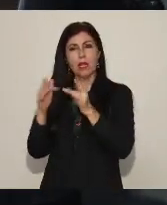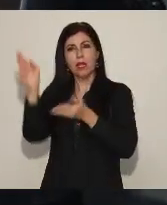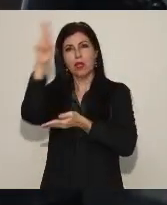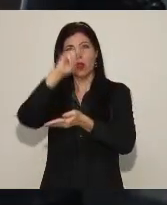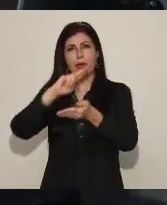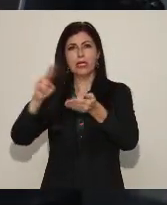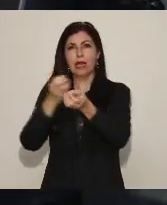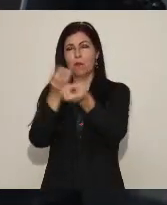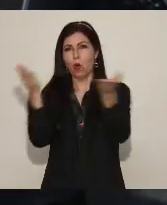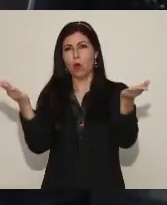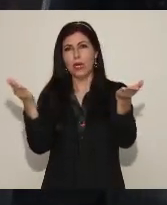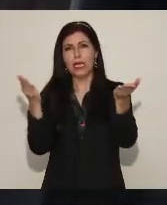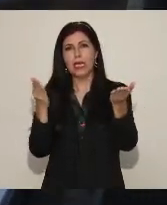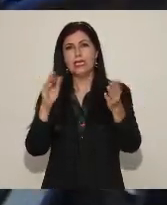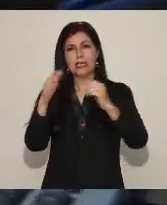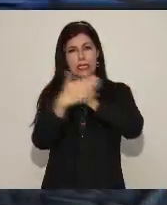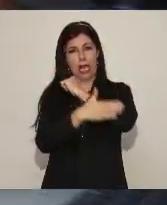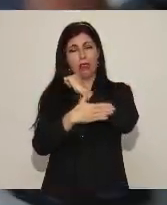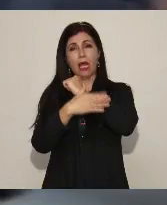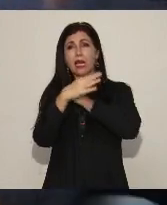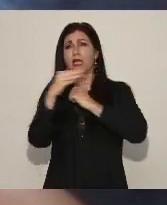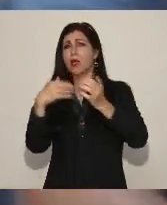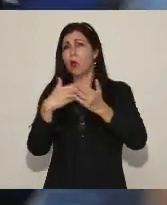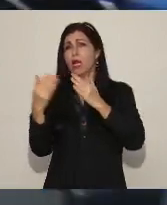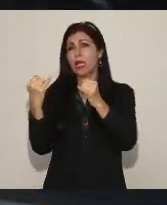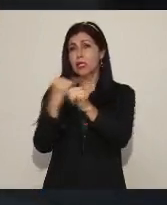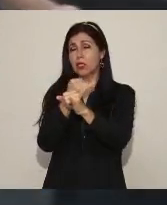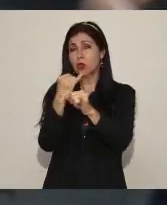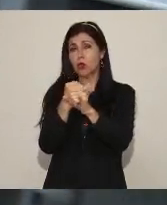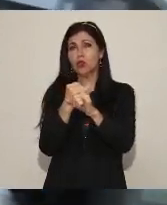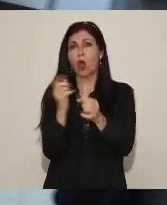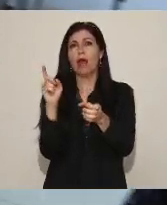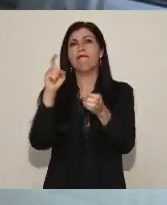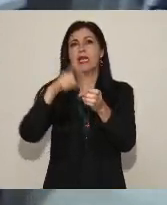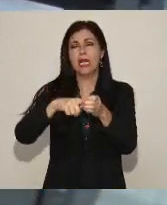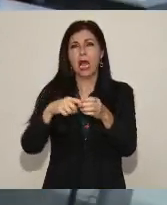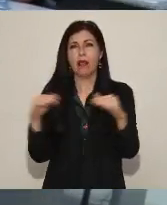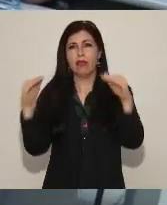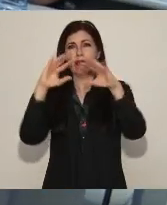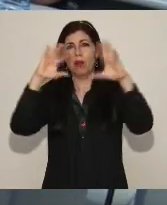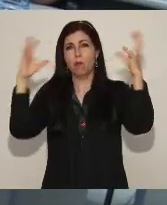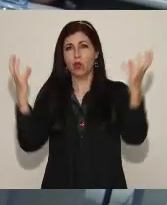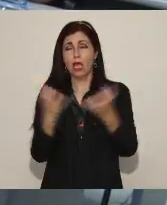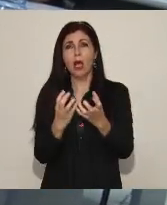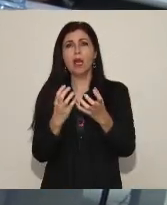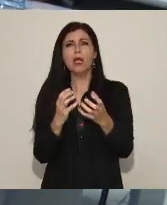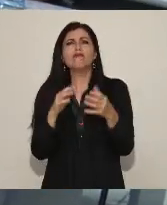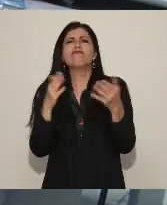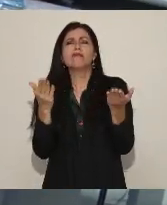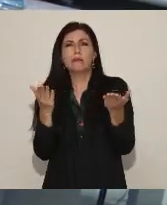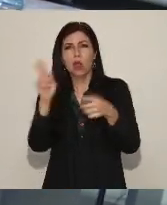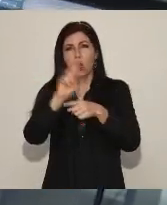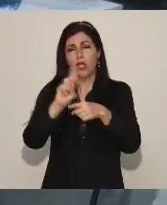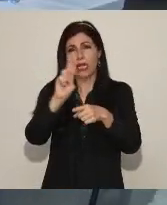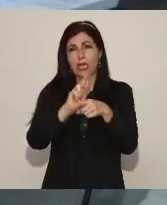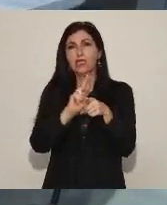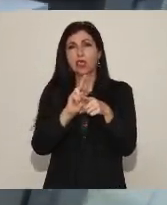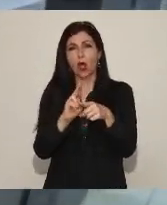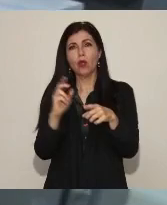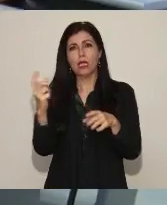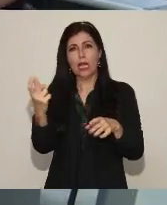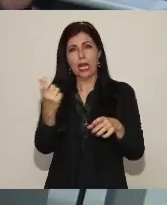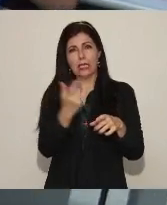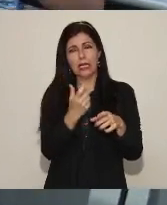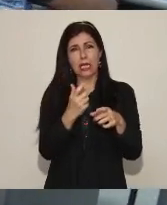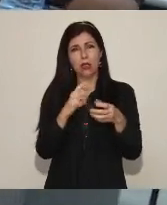conectividad en las universidades públicas estatales y cualquier institución afiliada a nivel mundial mediante la utilización de